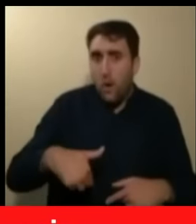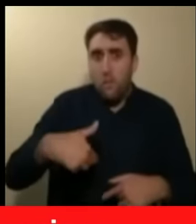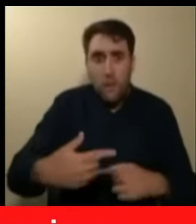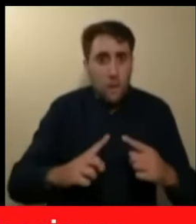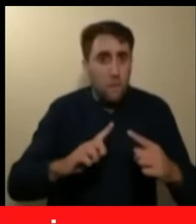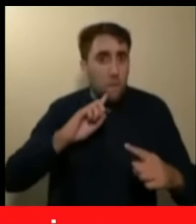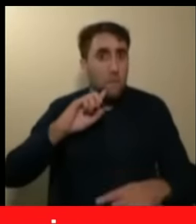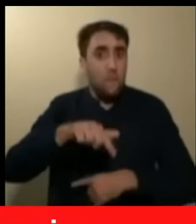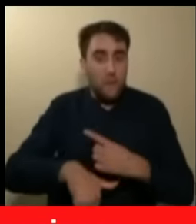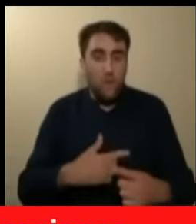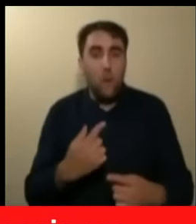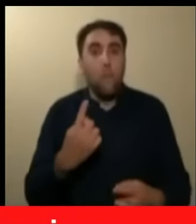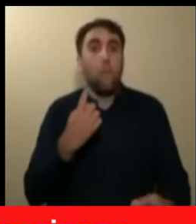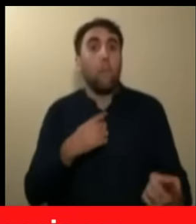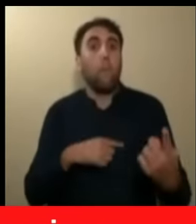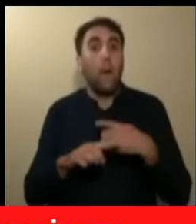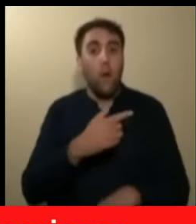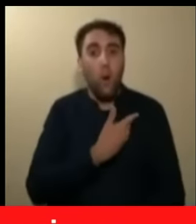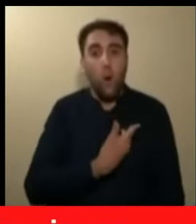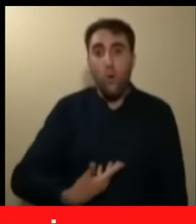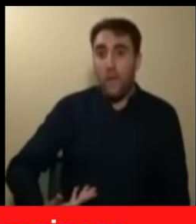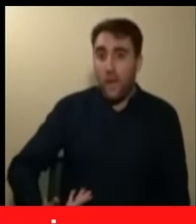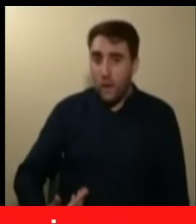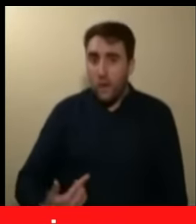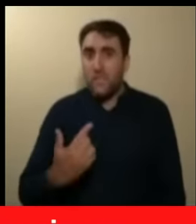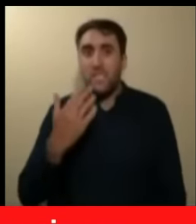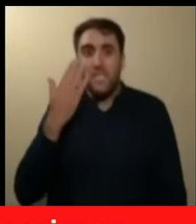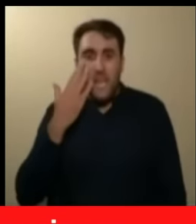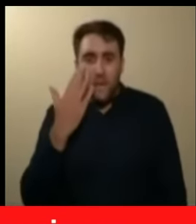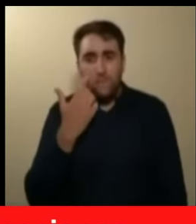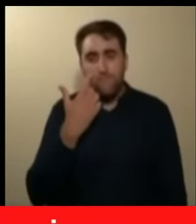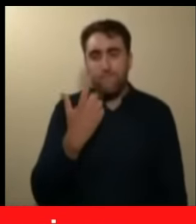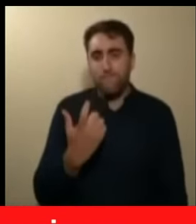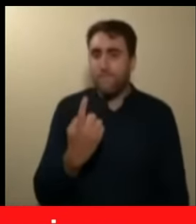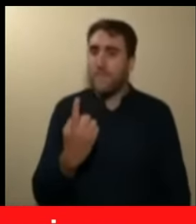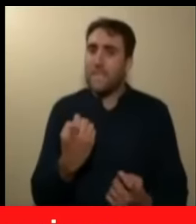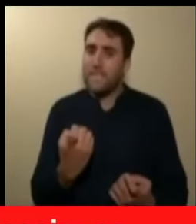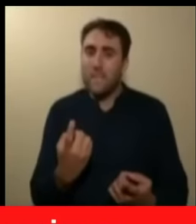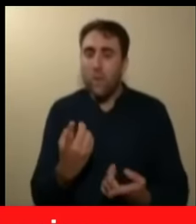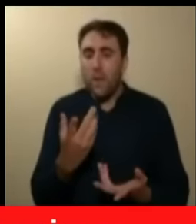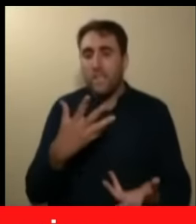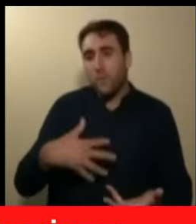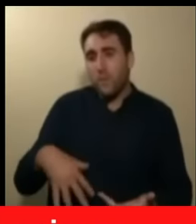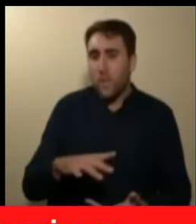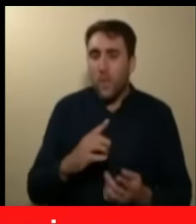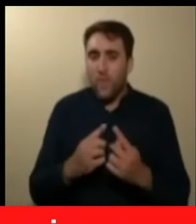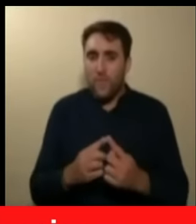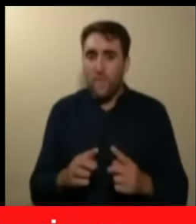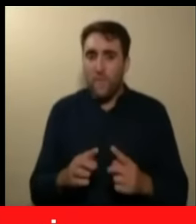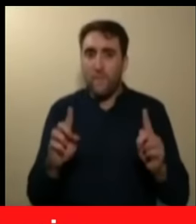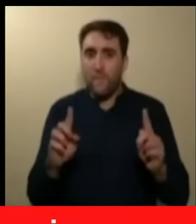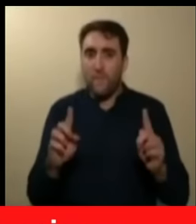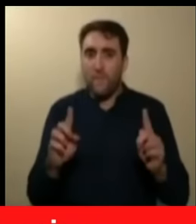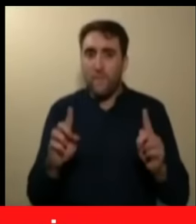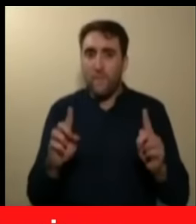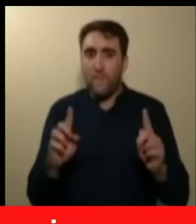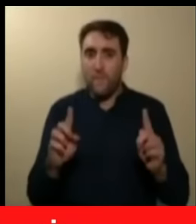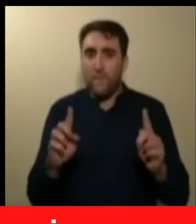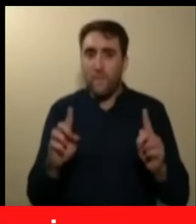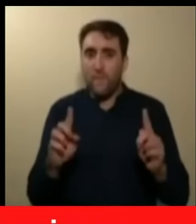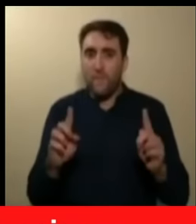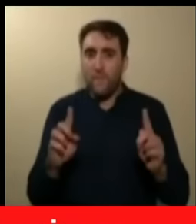gobierno entendió que un mecanismo, y entiende que un mecanismo para atender una realidad distinta, es la de promover